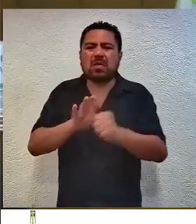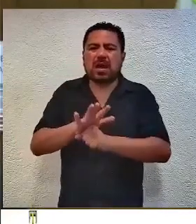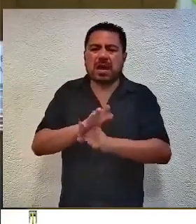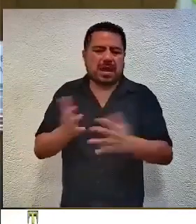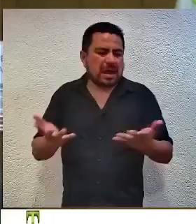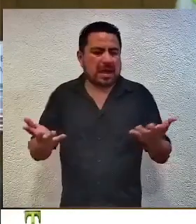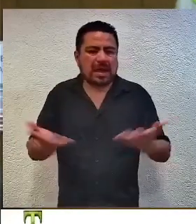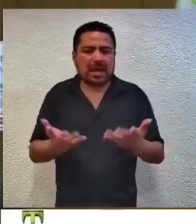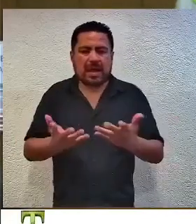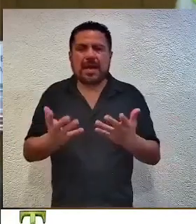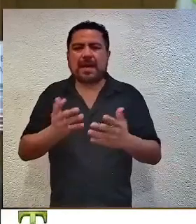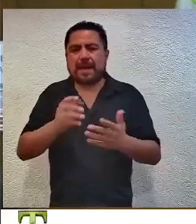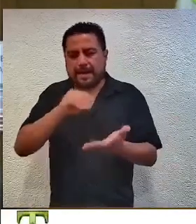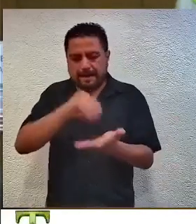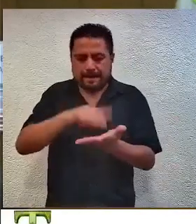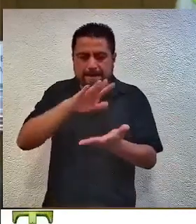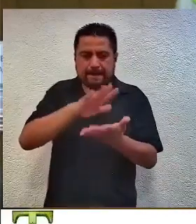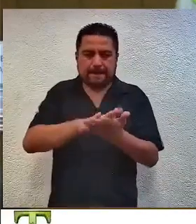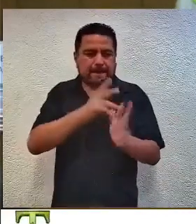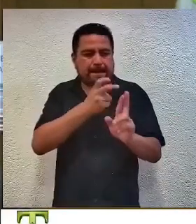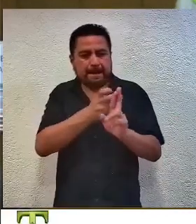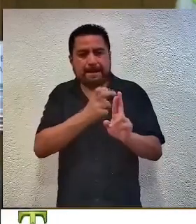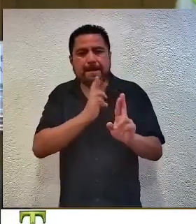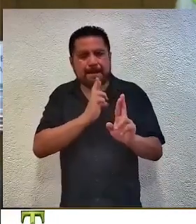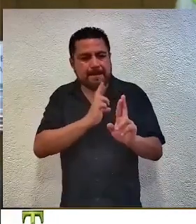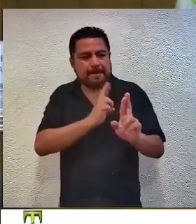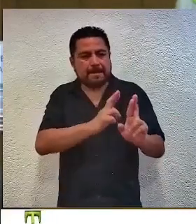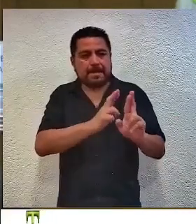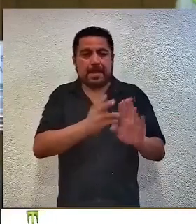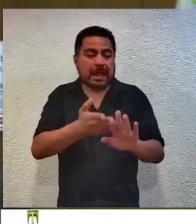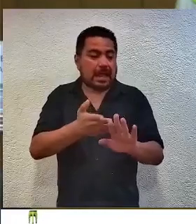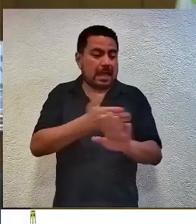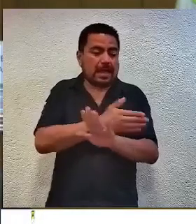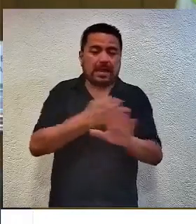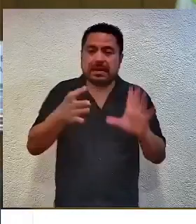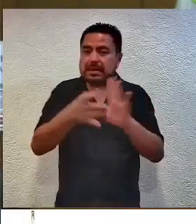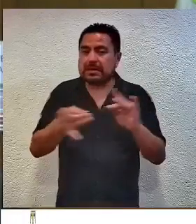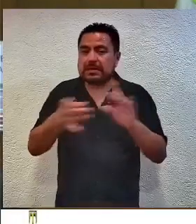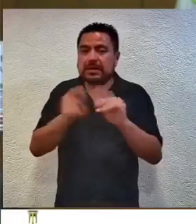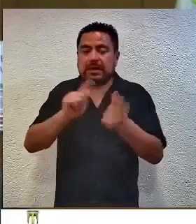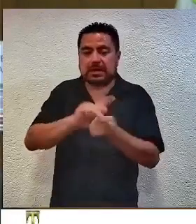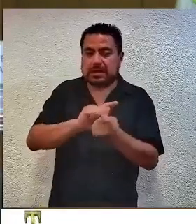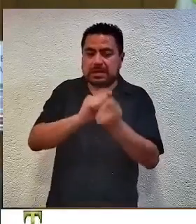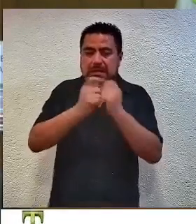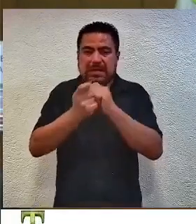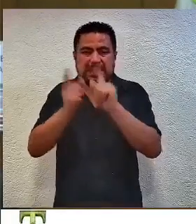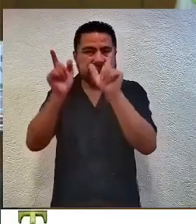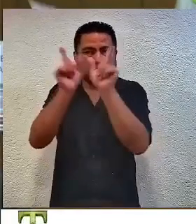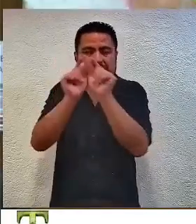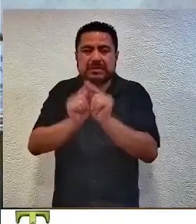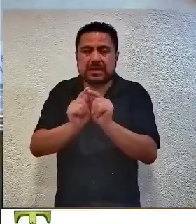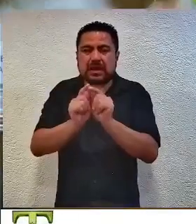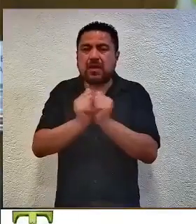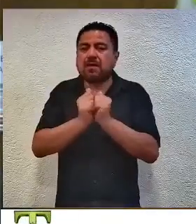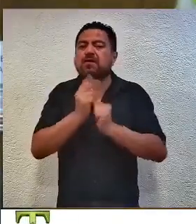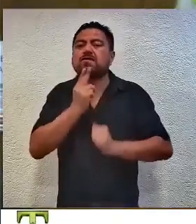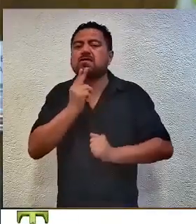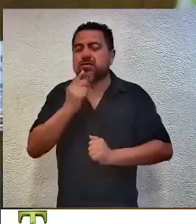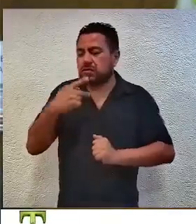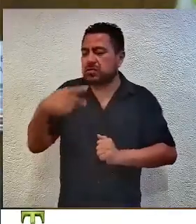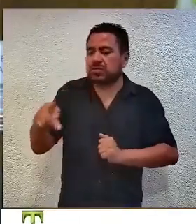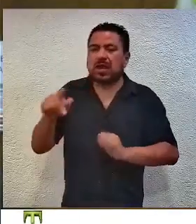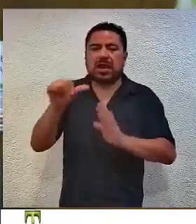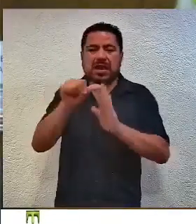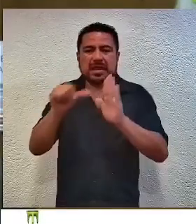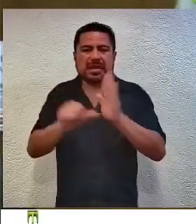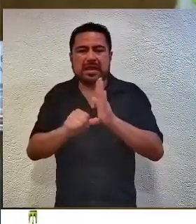realizadas en cumplimiento a dicha resolución. Lo anterior porque de la interpretación sistemática o funcional de los artículos